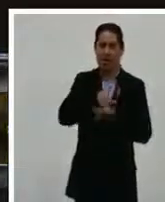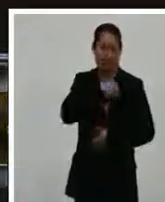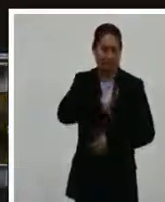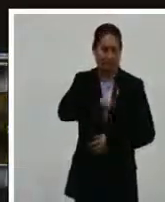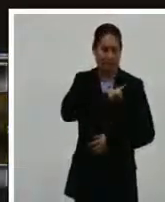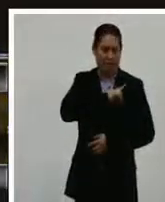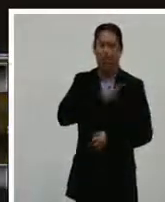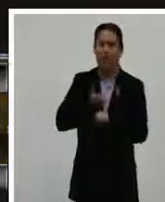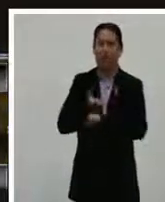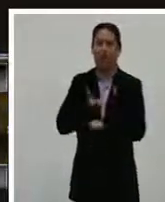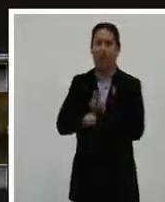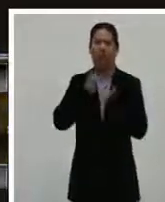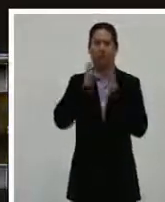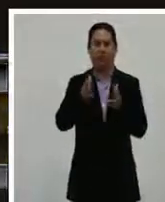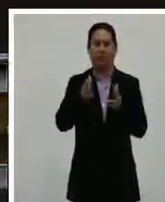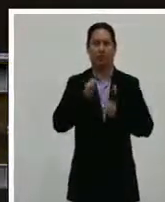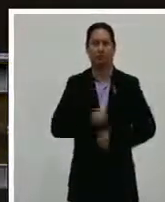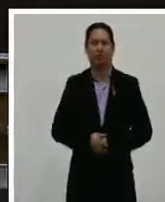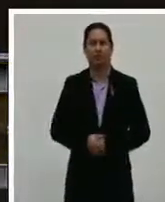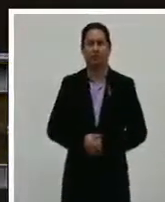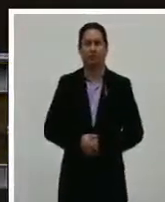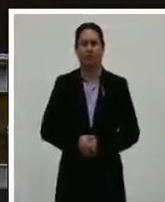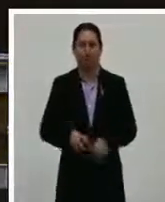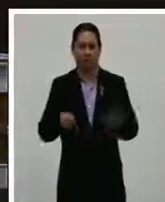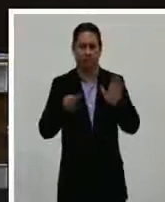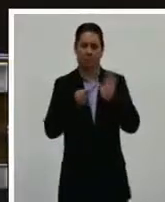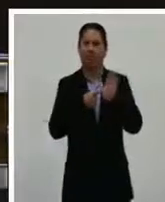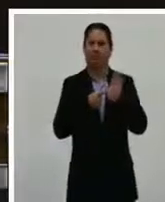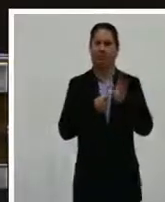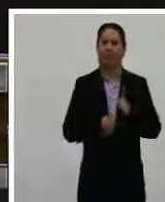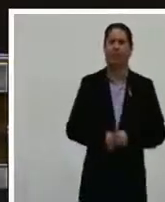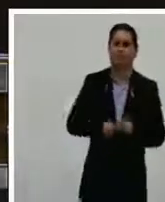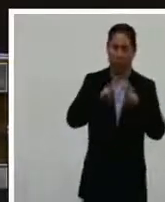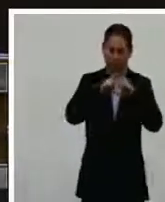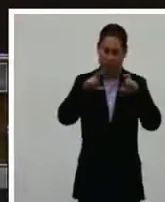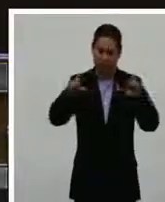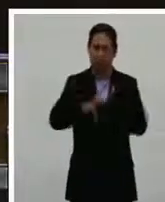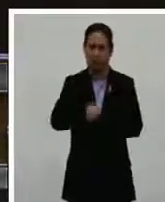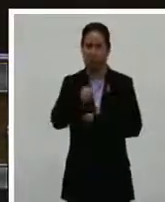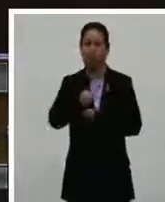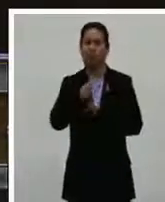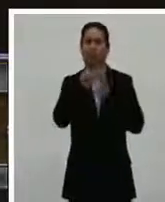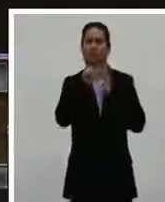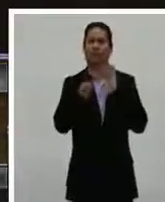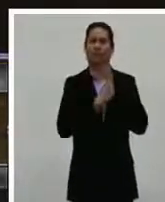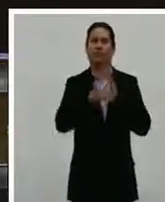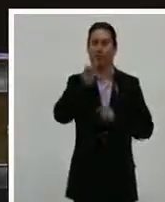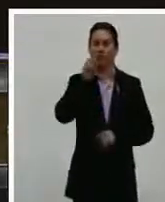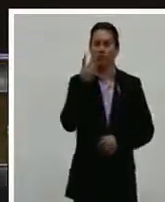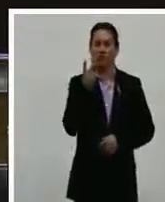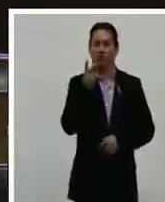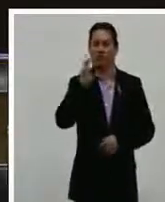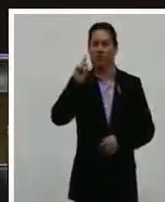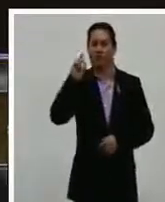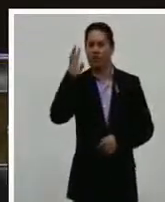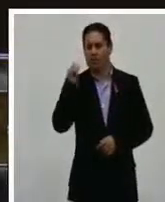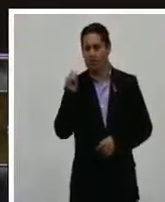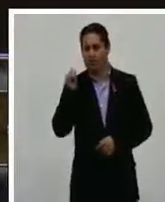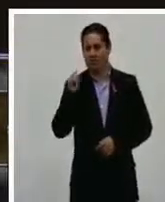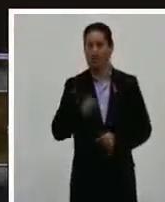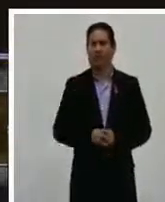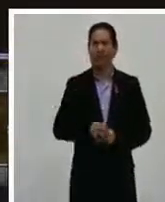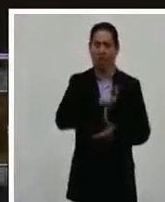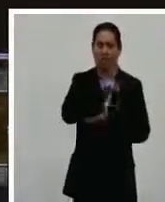del estado de chiapas con fundamento en la fracción 11 de los artículos 32 y 39